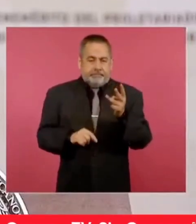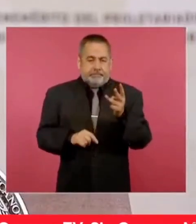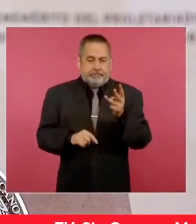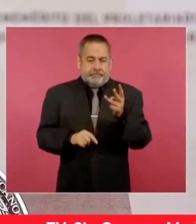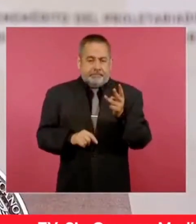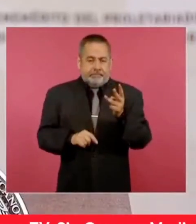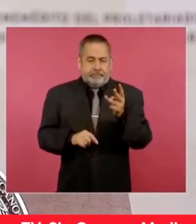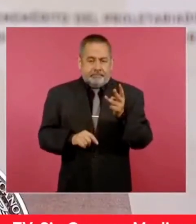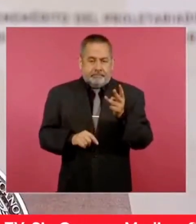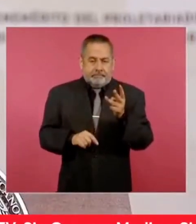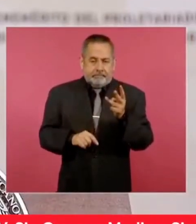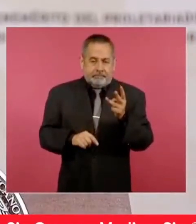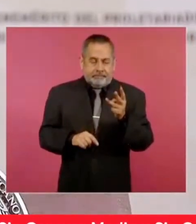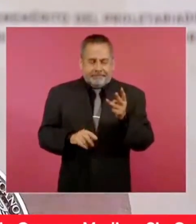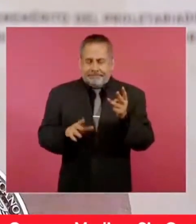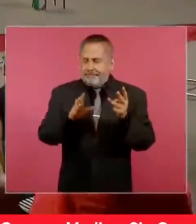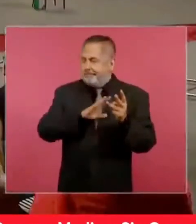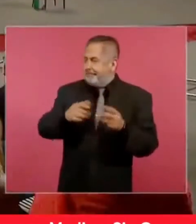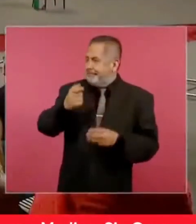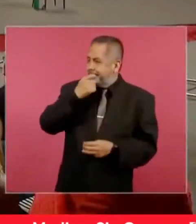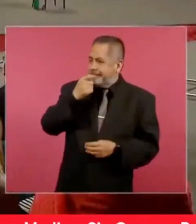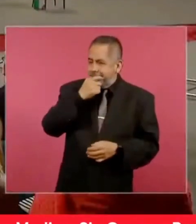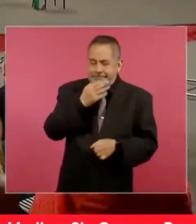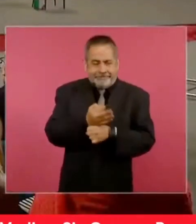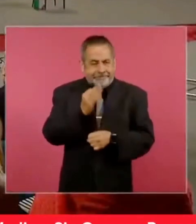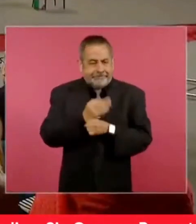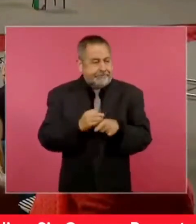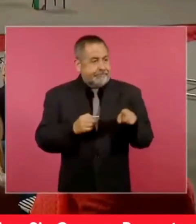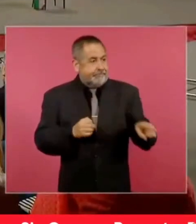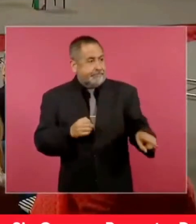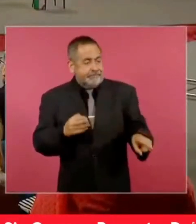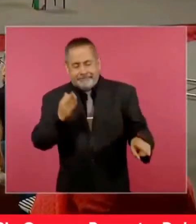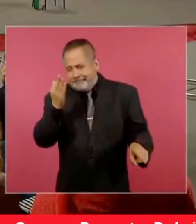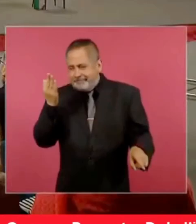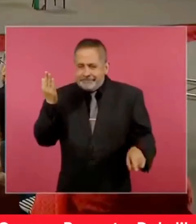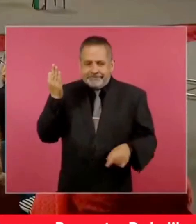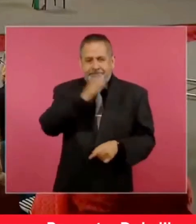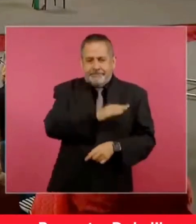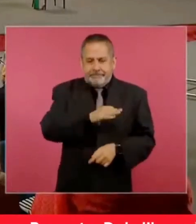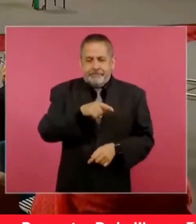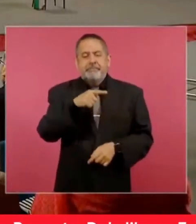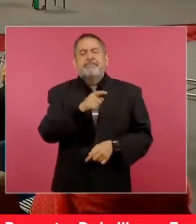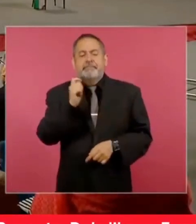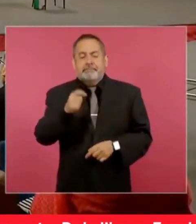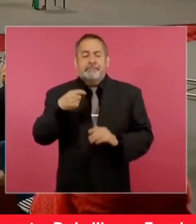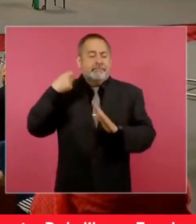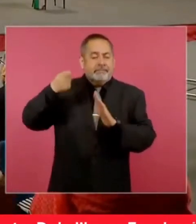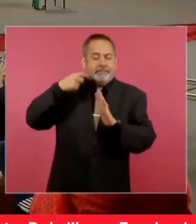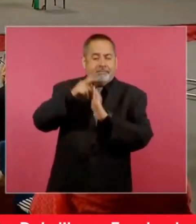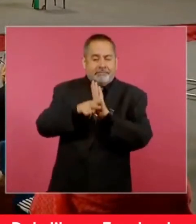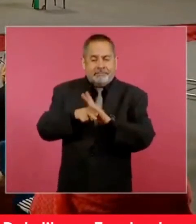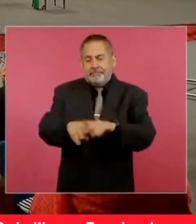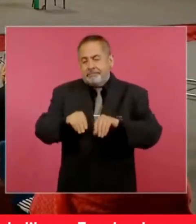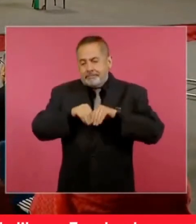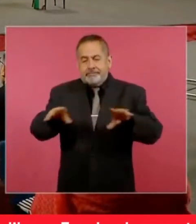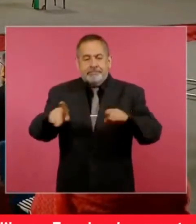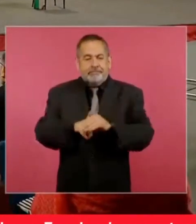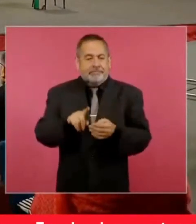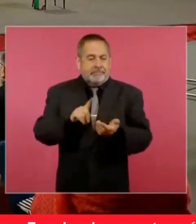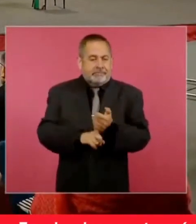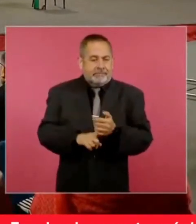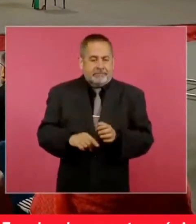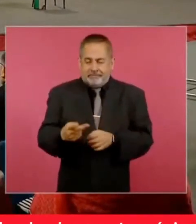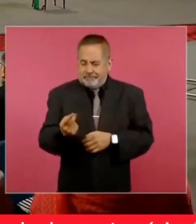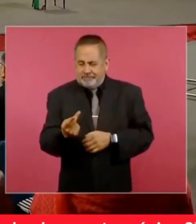con el momento hilarante del día, porque es falso el video que se difundió en redes sociales sobre perros en